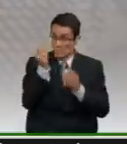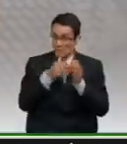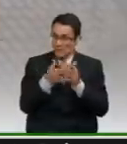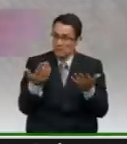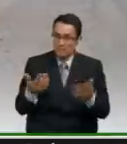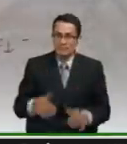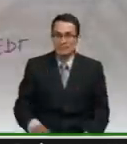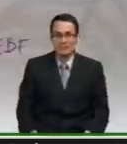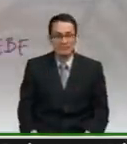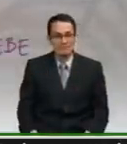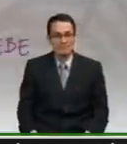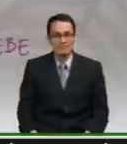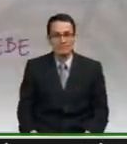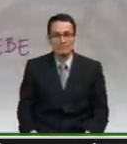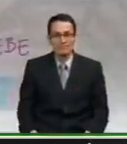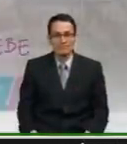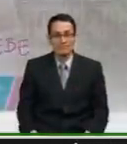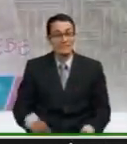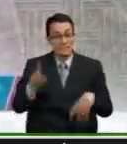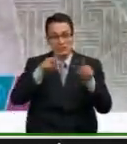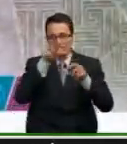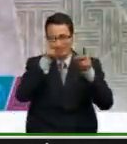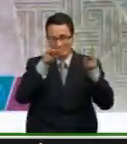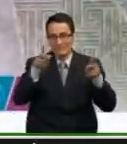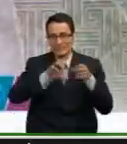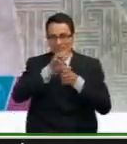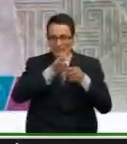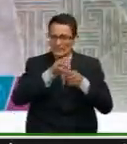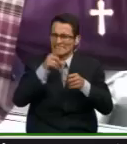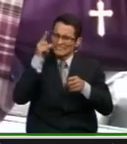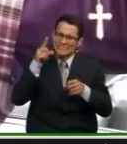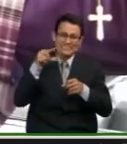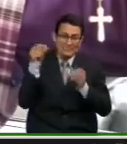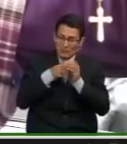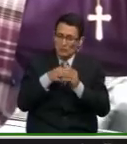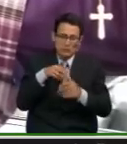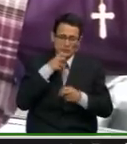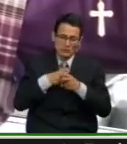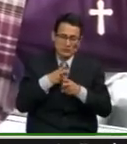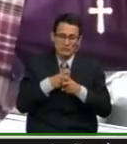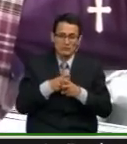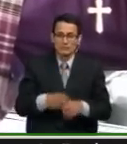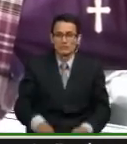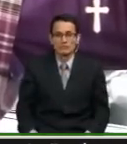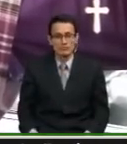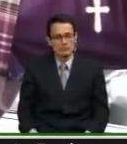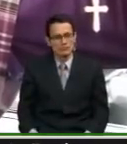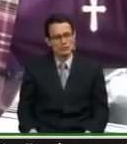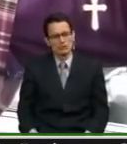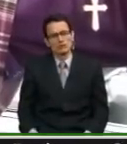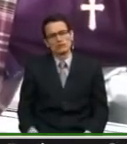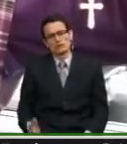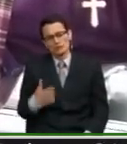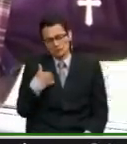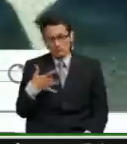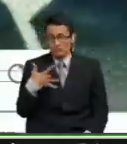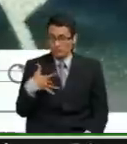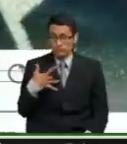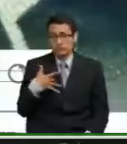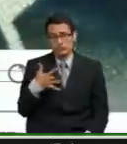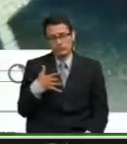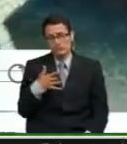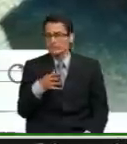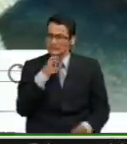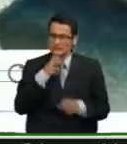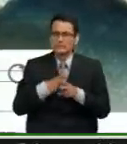Para algunos ciudadanos, la circulación del billete de 100 mil pesos les va a generar incomodidad. Bueno, pues me parece un poquito como más